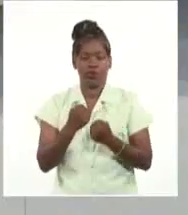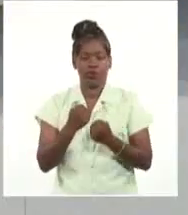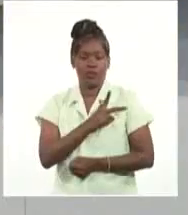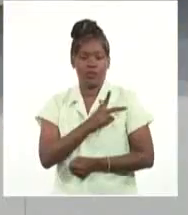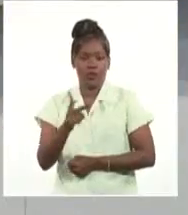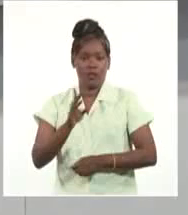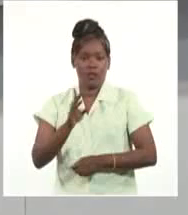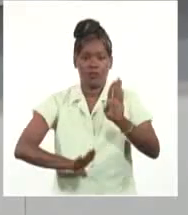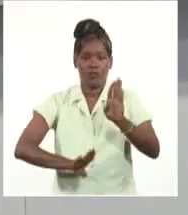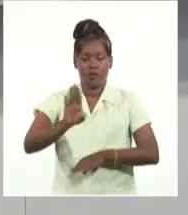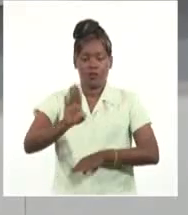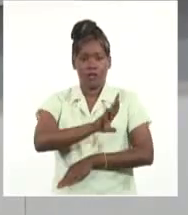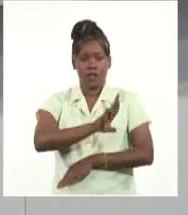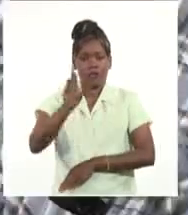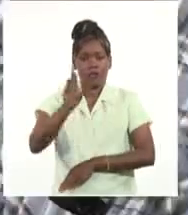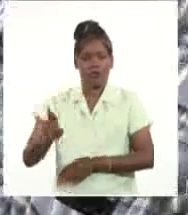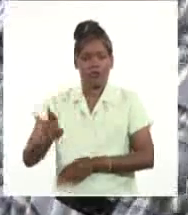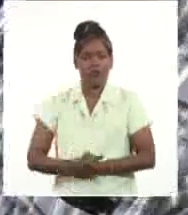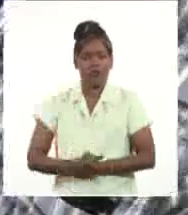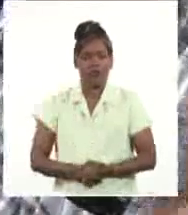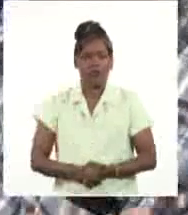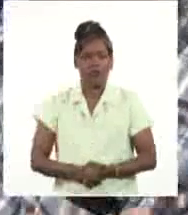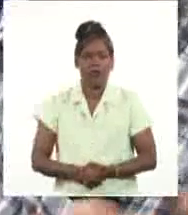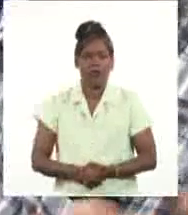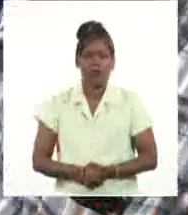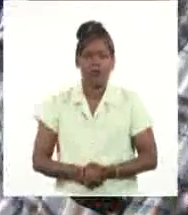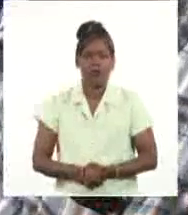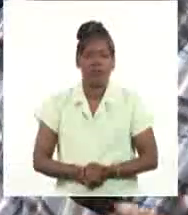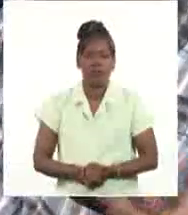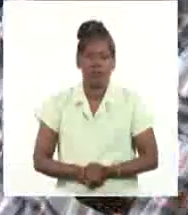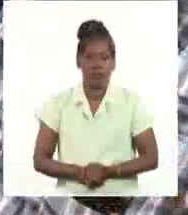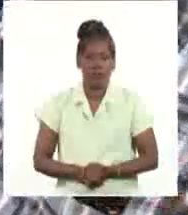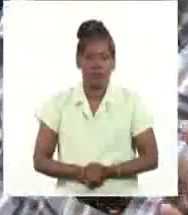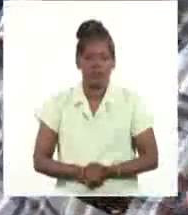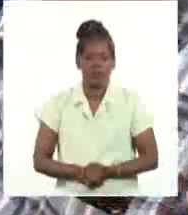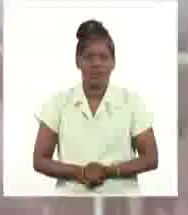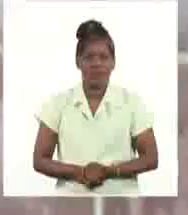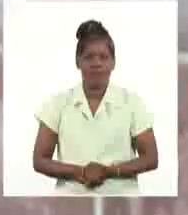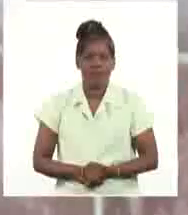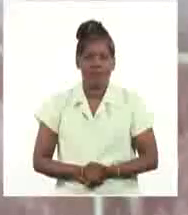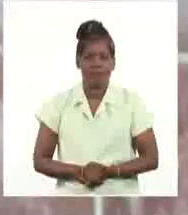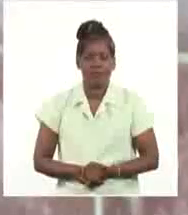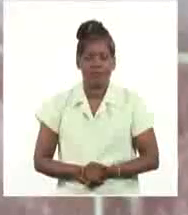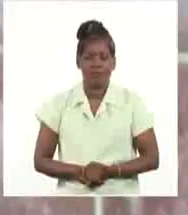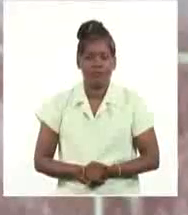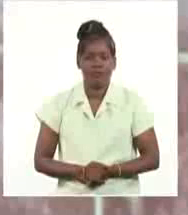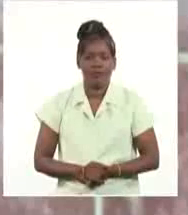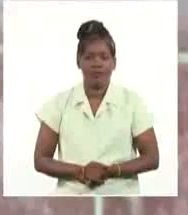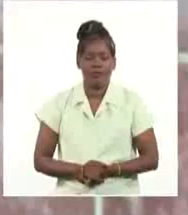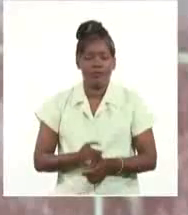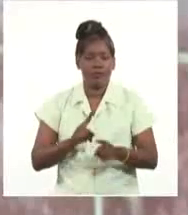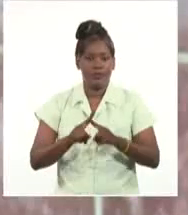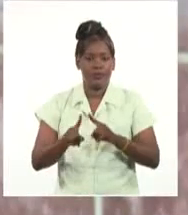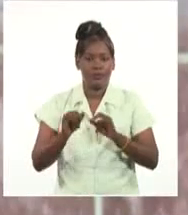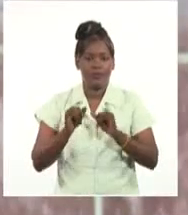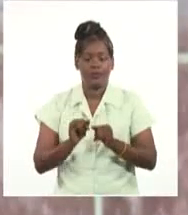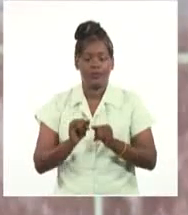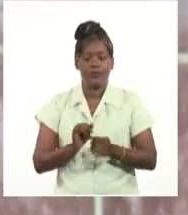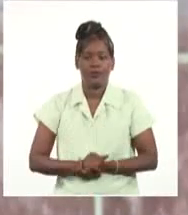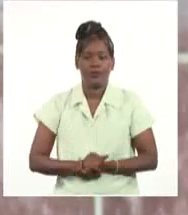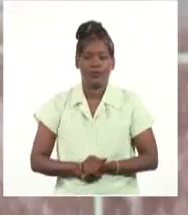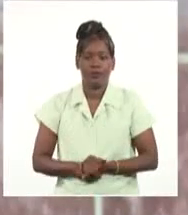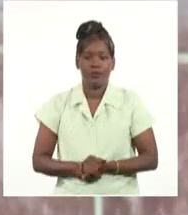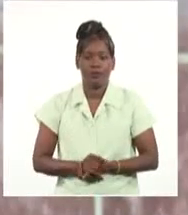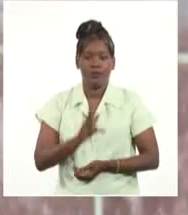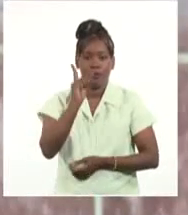especial. Aleida Piñero Meneses, Sistema Informativo de la Televisión Cubana. Más noticias. La doctora Inlaban